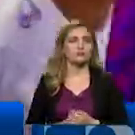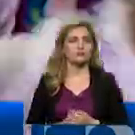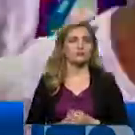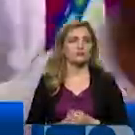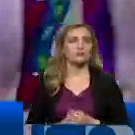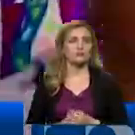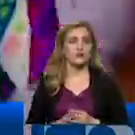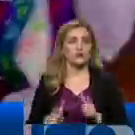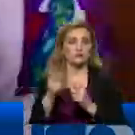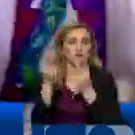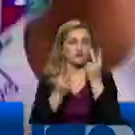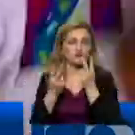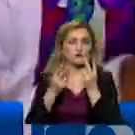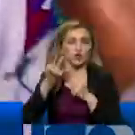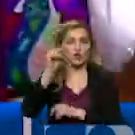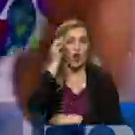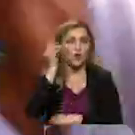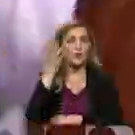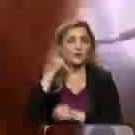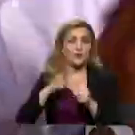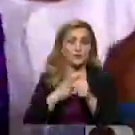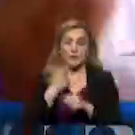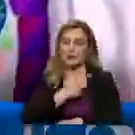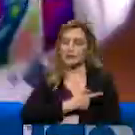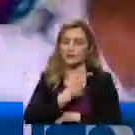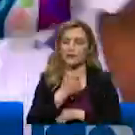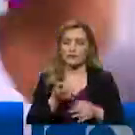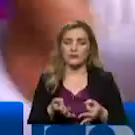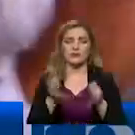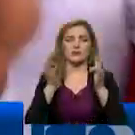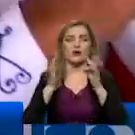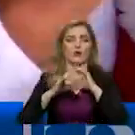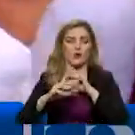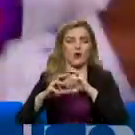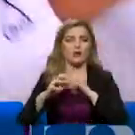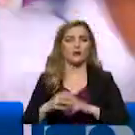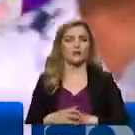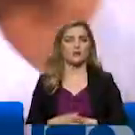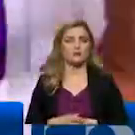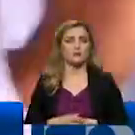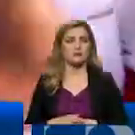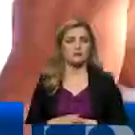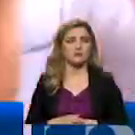El visitante pidió no olviden los principales días del carnaval de Guaranda.